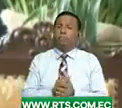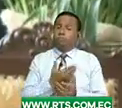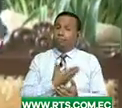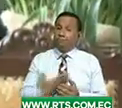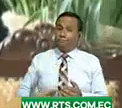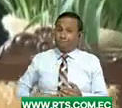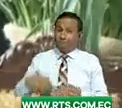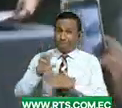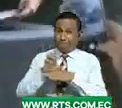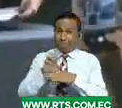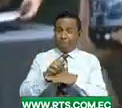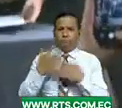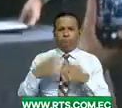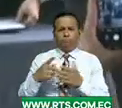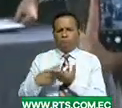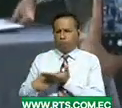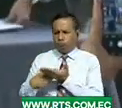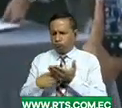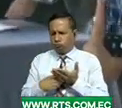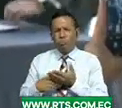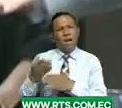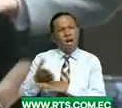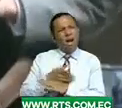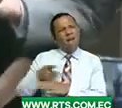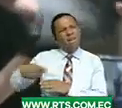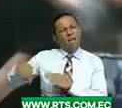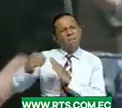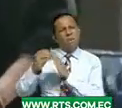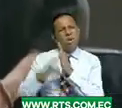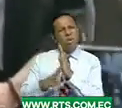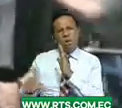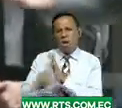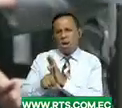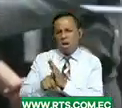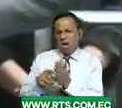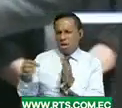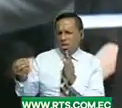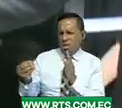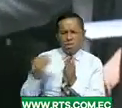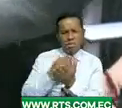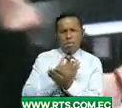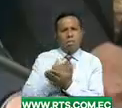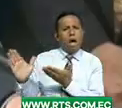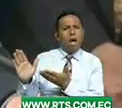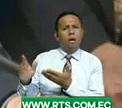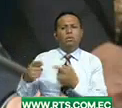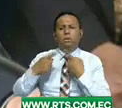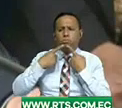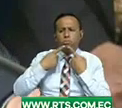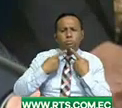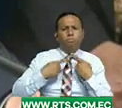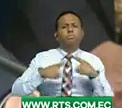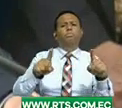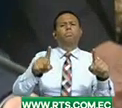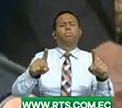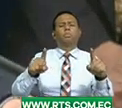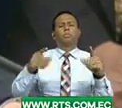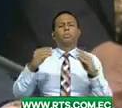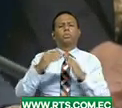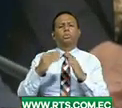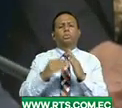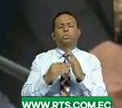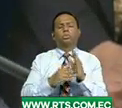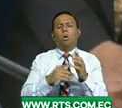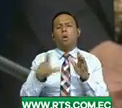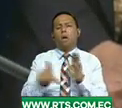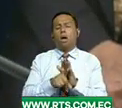República resolvió sancionar el proyecto de ley y ordenar su publicación en el registro oficial. Esta ley promueve el desarrollo de